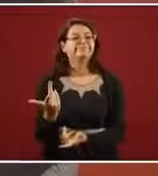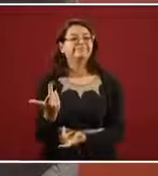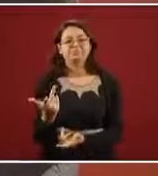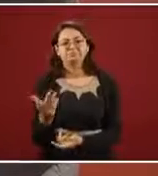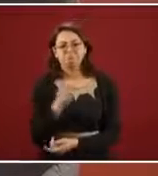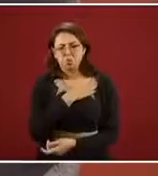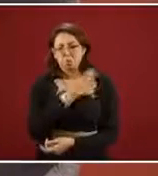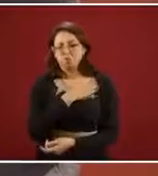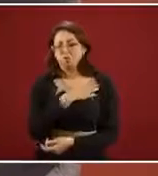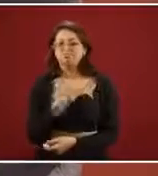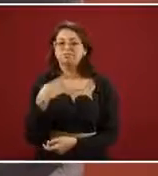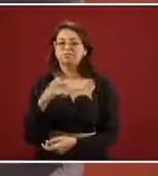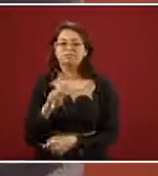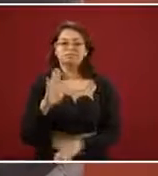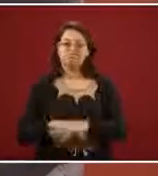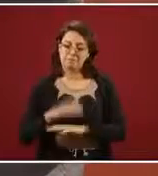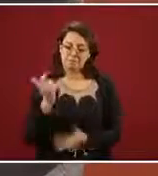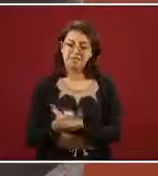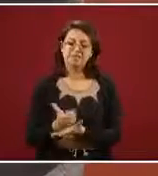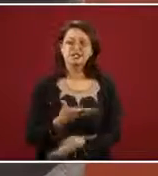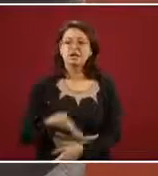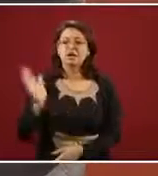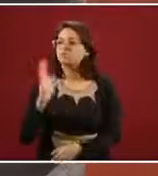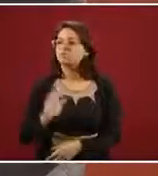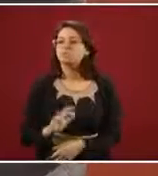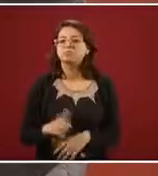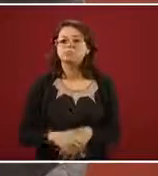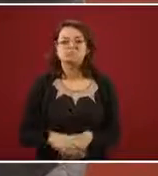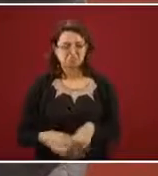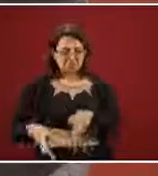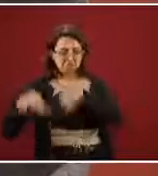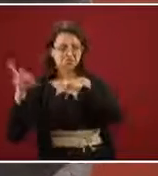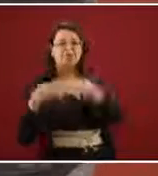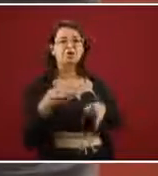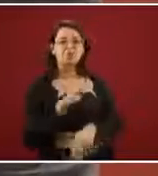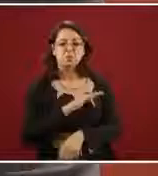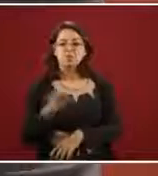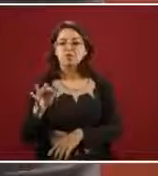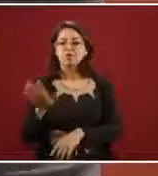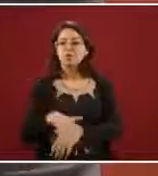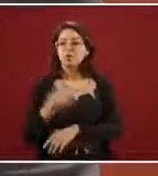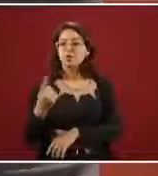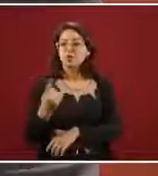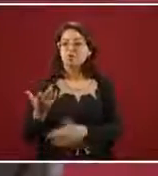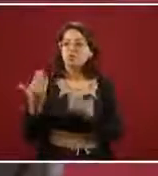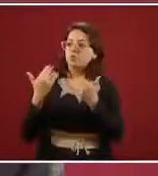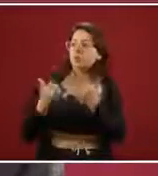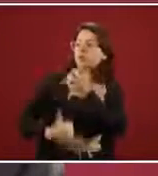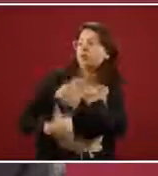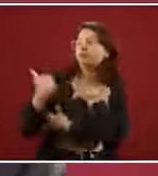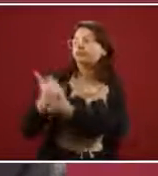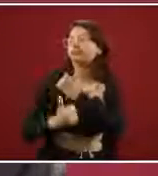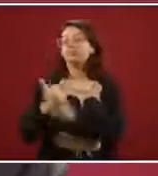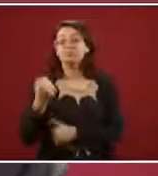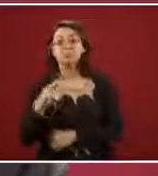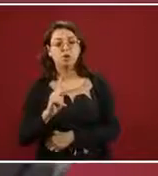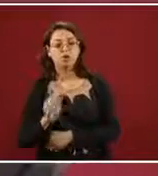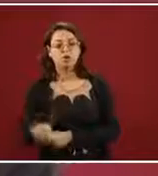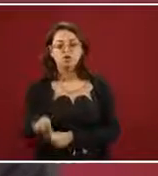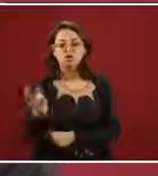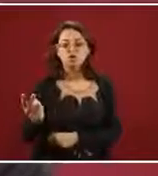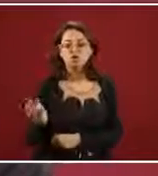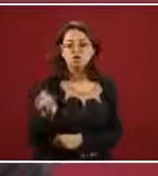tentación de vender caro y hasta de regañar a la gente. Pero si hay 2 o 3 tiendas, 4,